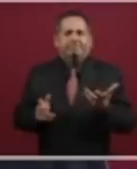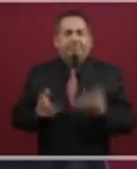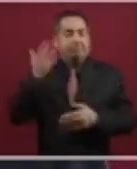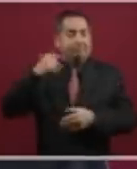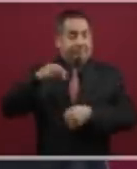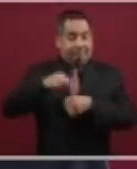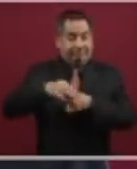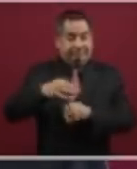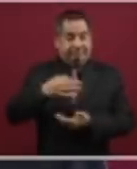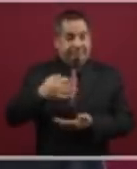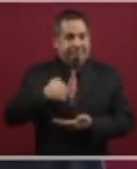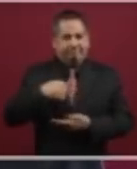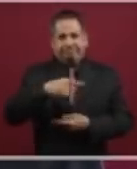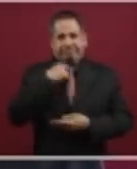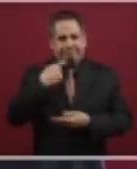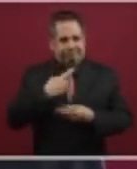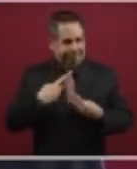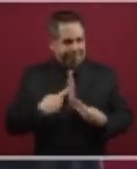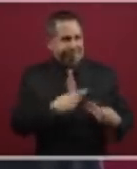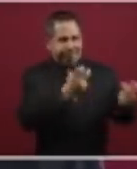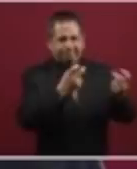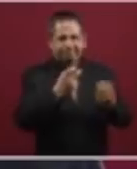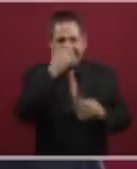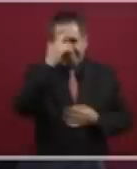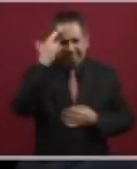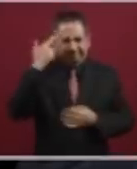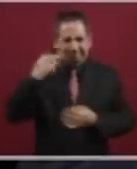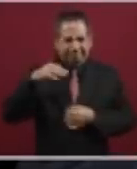elección en el 2006.